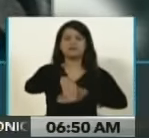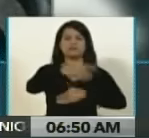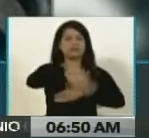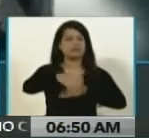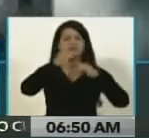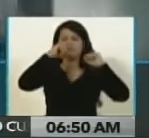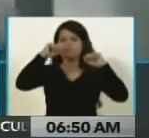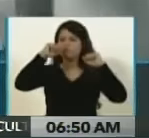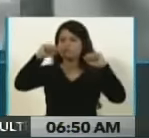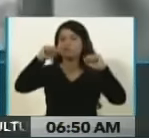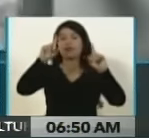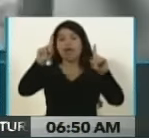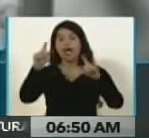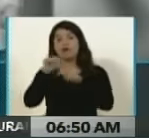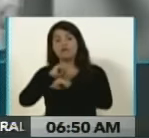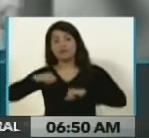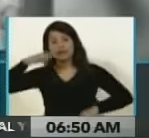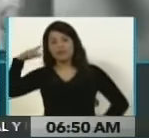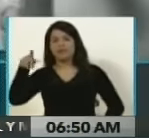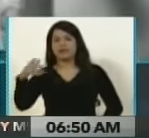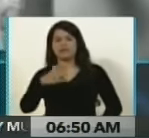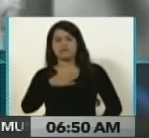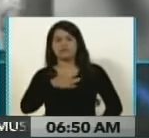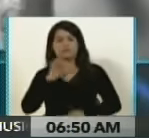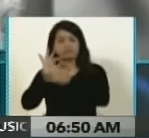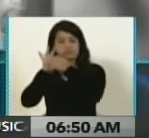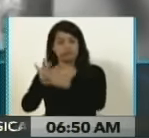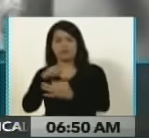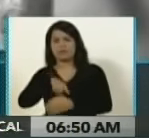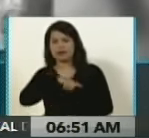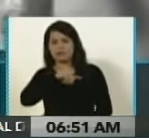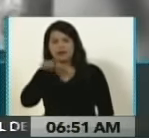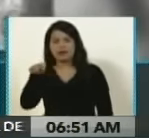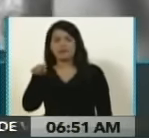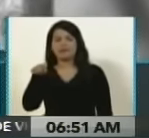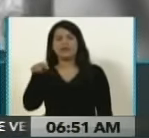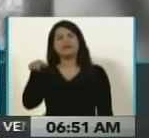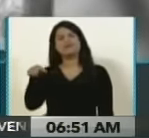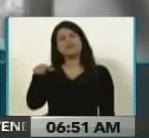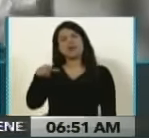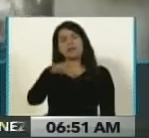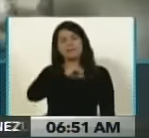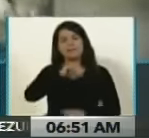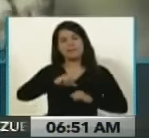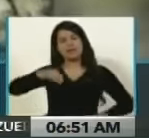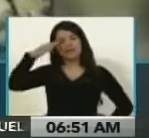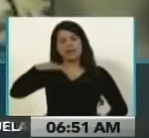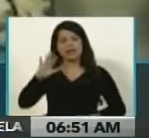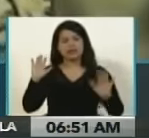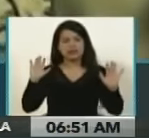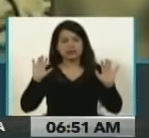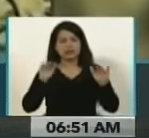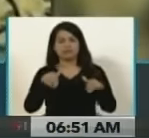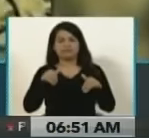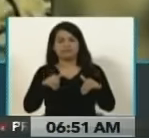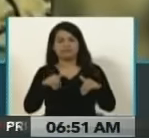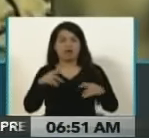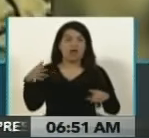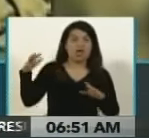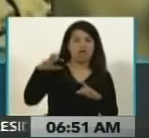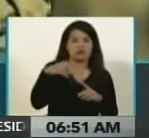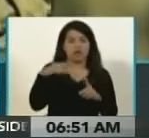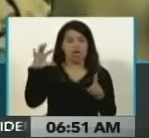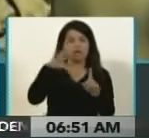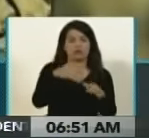la Fuerza Armada, que había estado muy comprometida con Pérez Jiménez, entonces tiene una actitud de la que no se atreve a reprimir. El Congreso